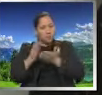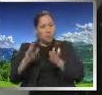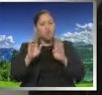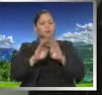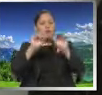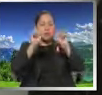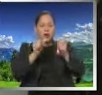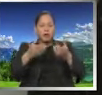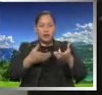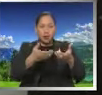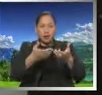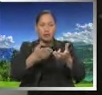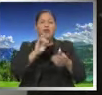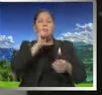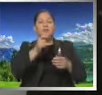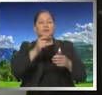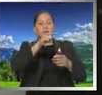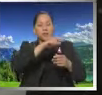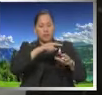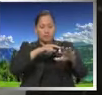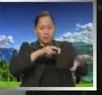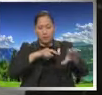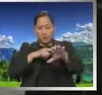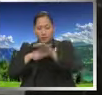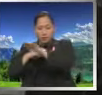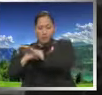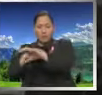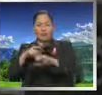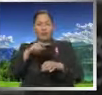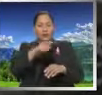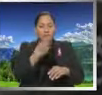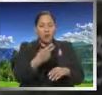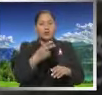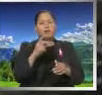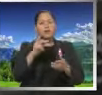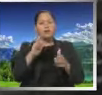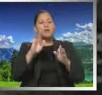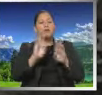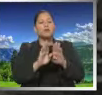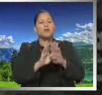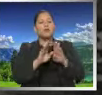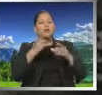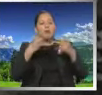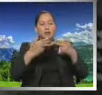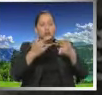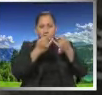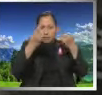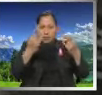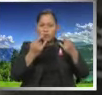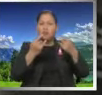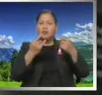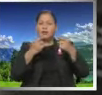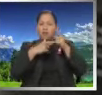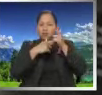público y lo que implican los grupos, que sin duda es una vuelta más en esta espiral de la historia en donde el